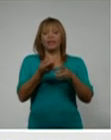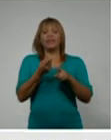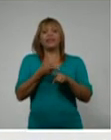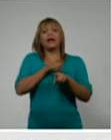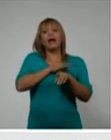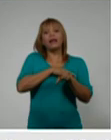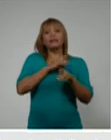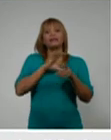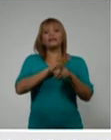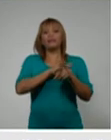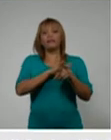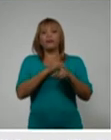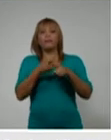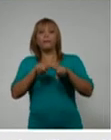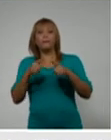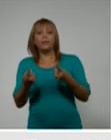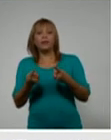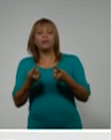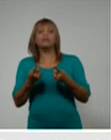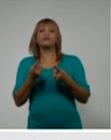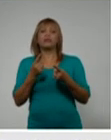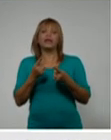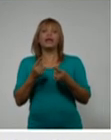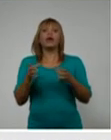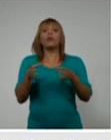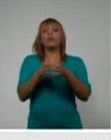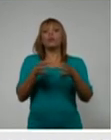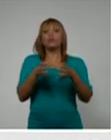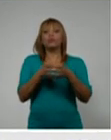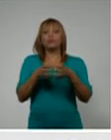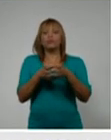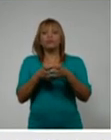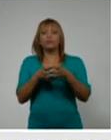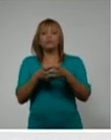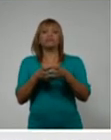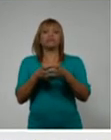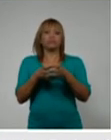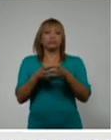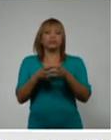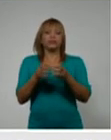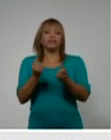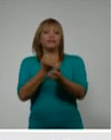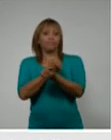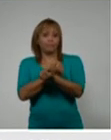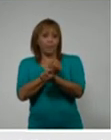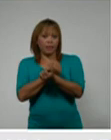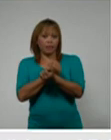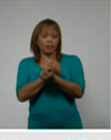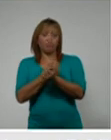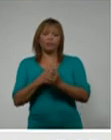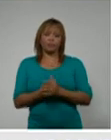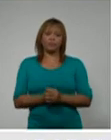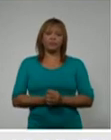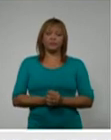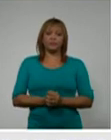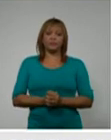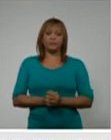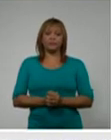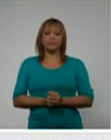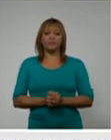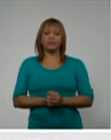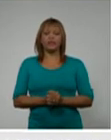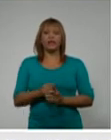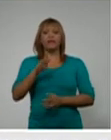pero indiscutiblemente es un grupo que está teniendo mucho valor en las últimas semanas. De